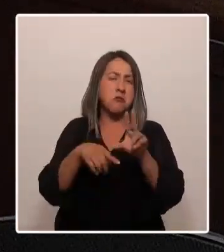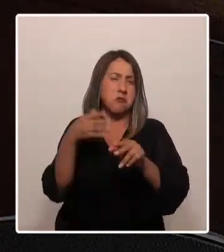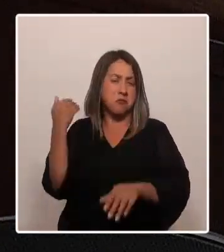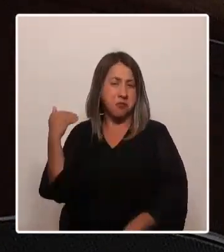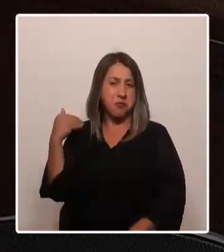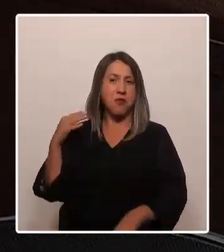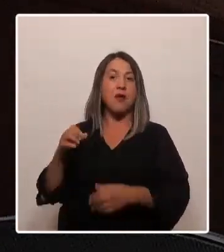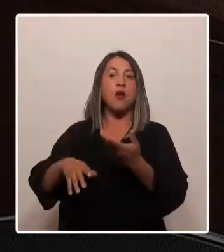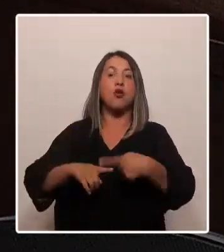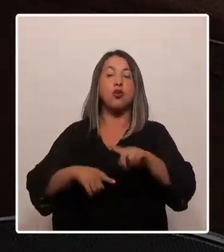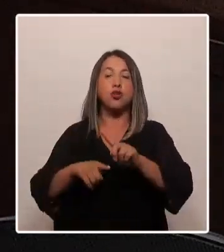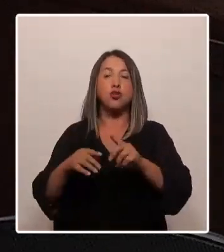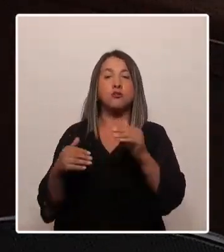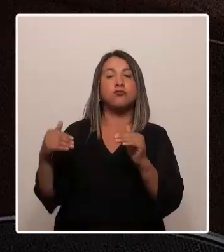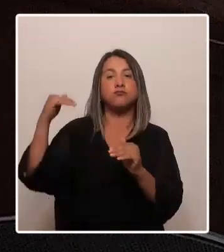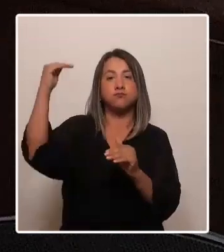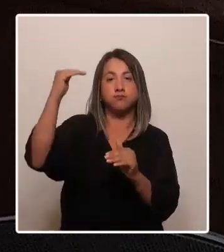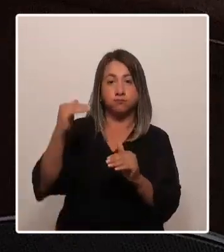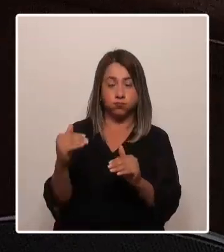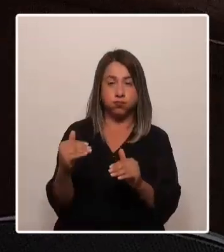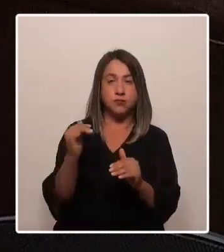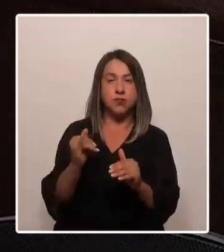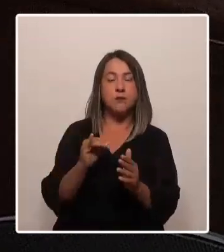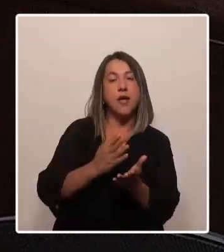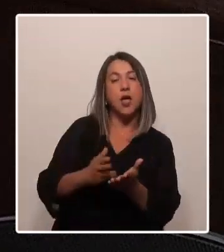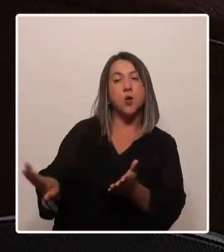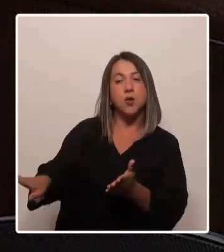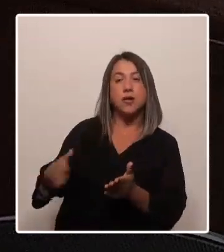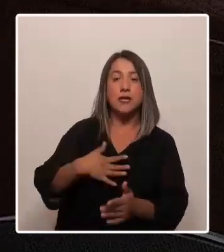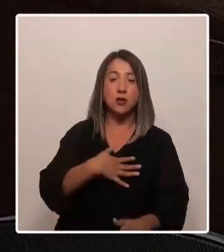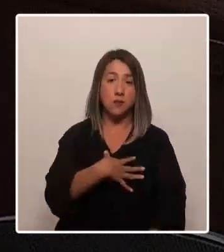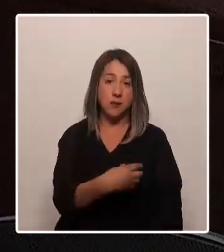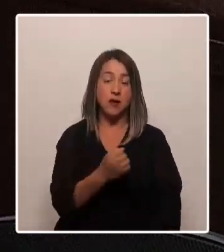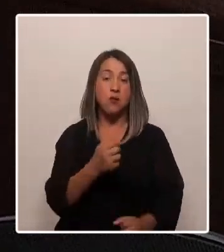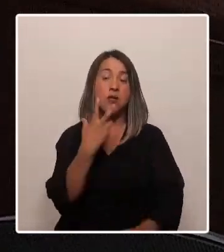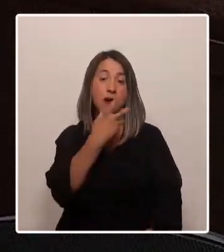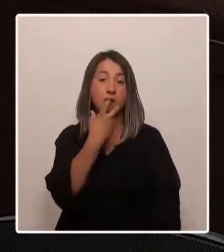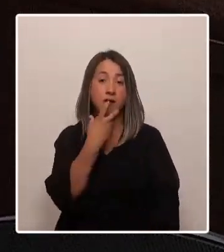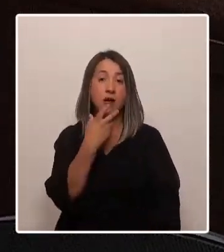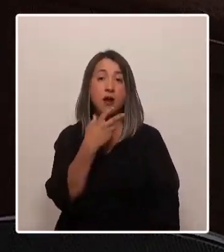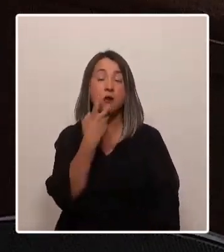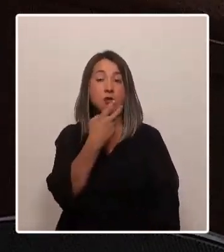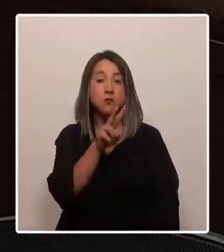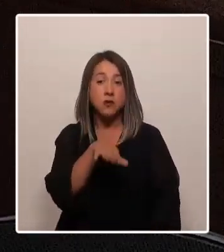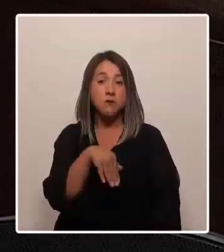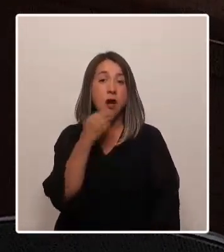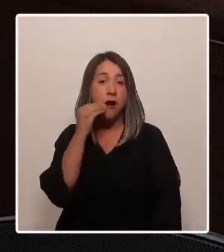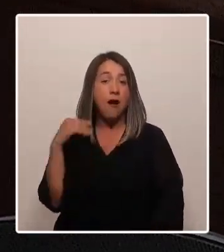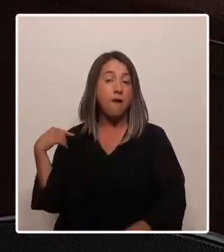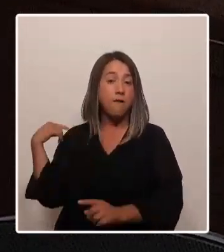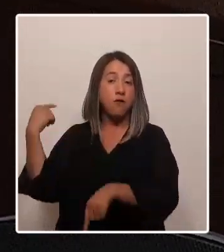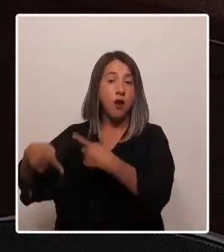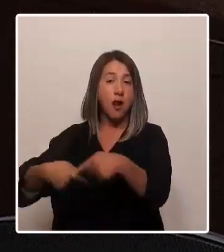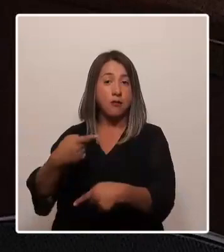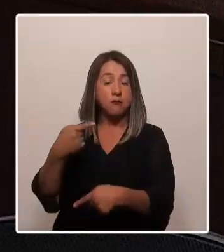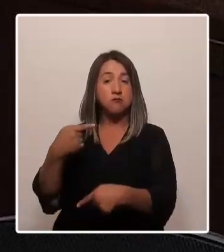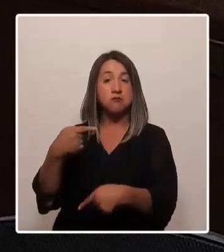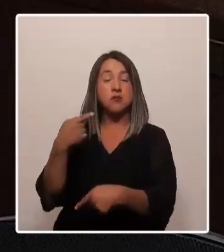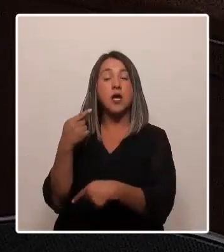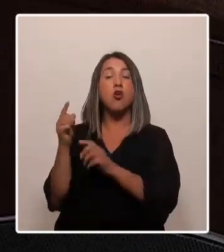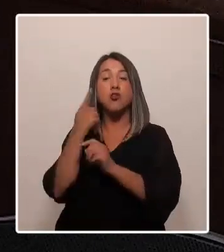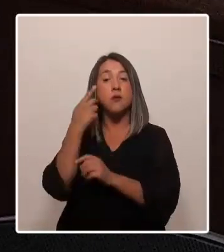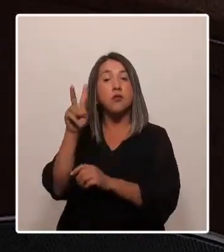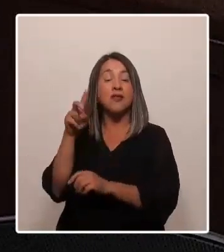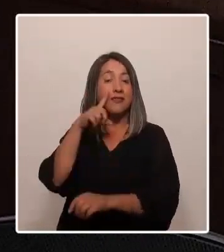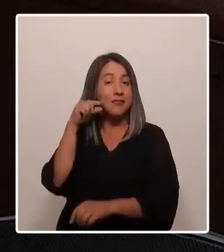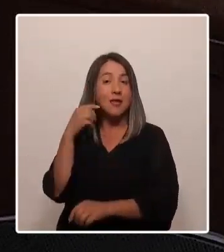los excluidos. Porque yo quiero que mi hija pueda hablar la lengua de su abuela y que pueda trenzar los telares de sus tías. Por ello es